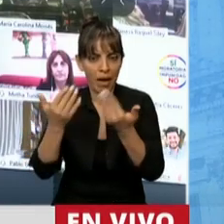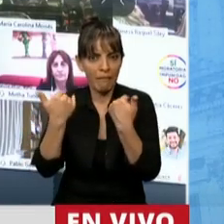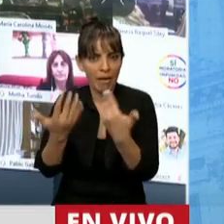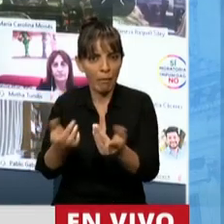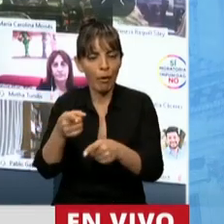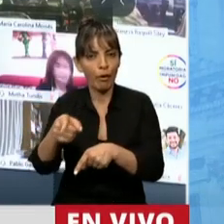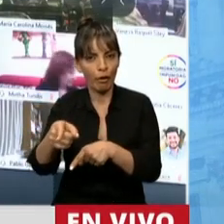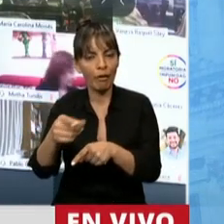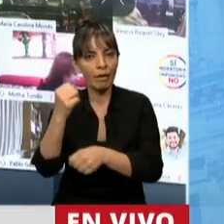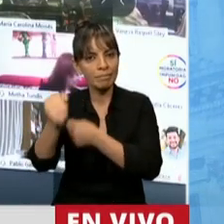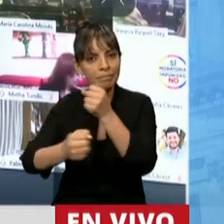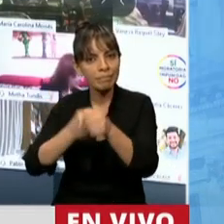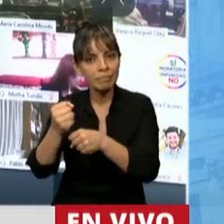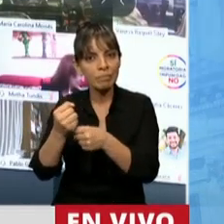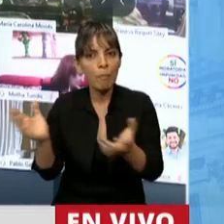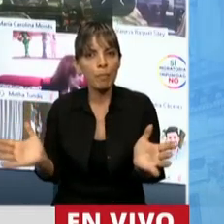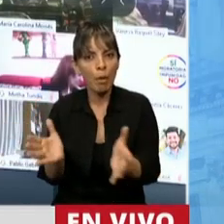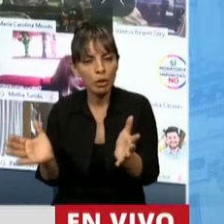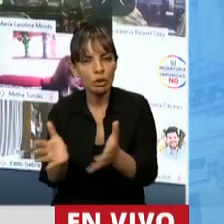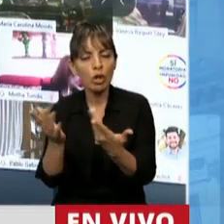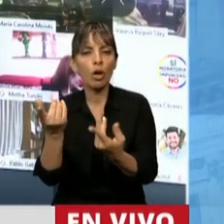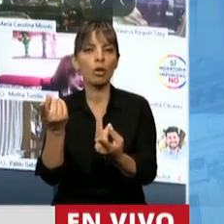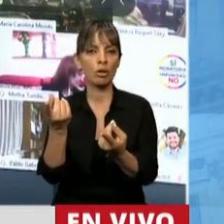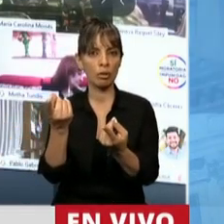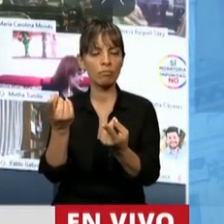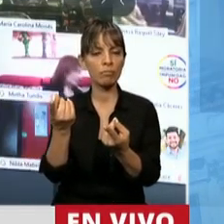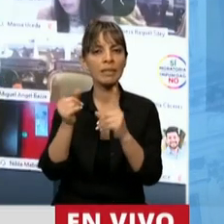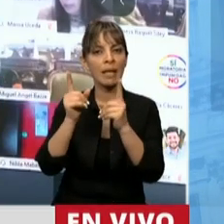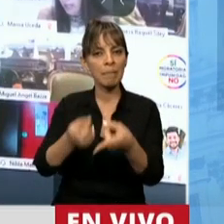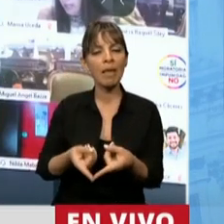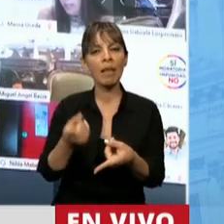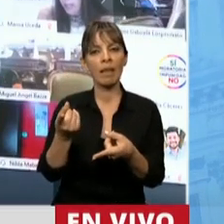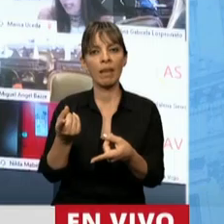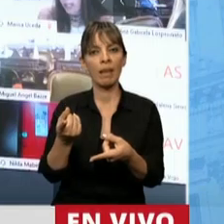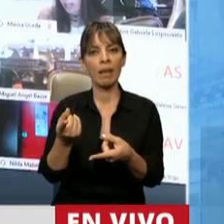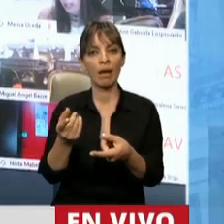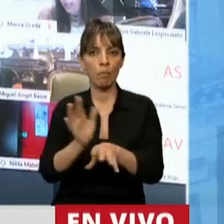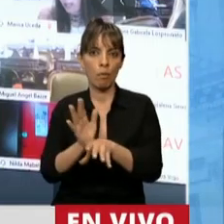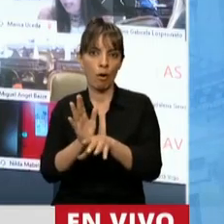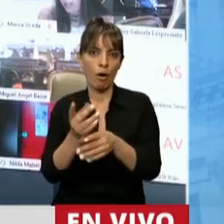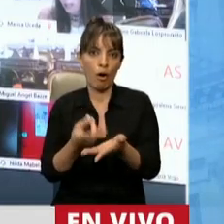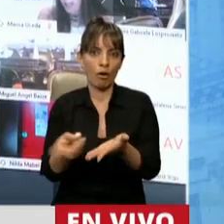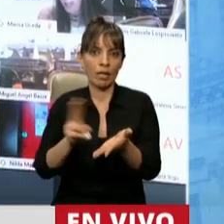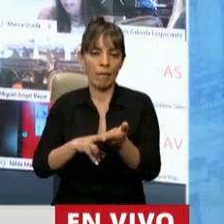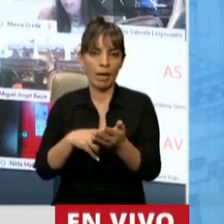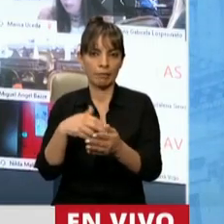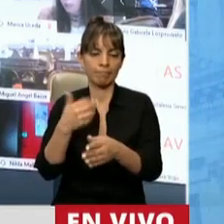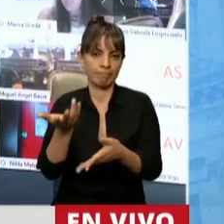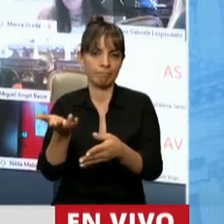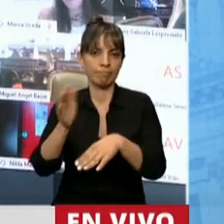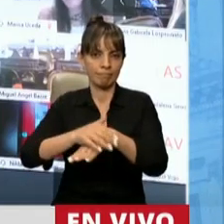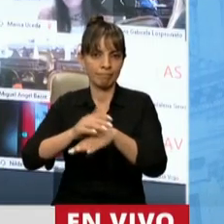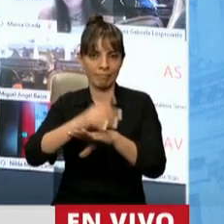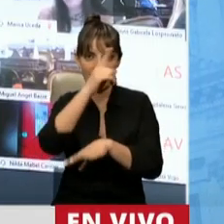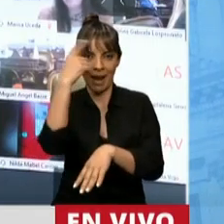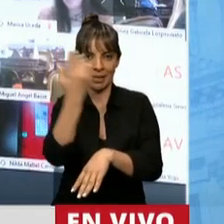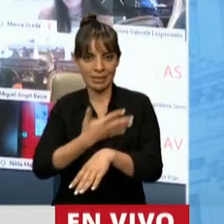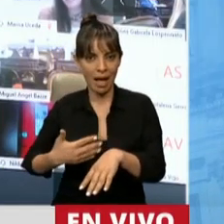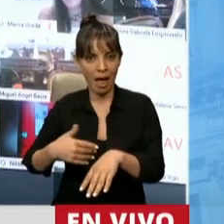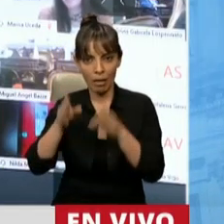una promoción junto con poner al Estado otra vez en funcionamiento en lo que